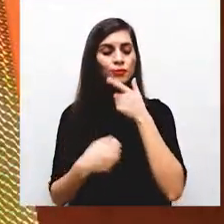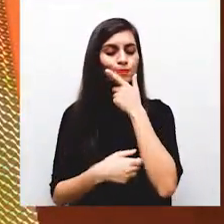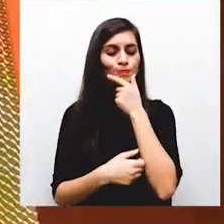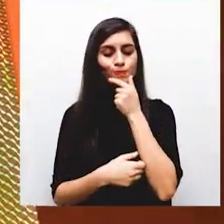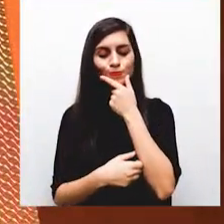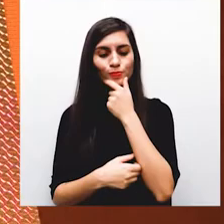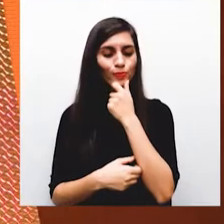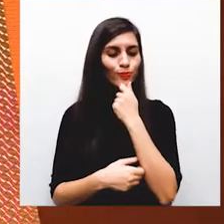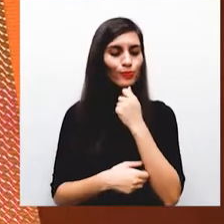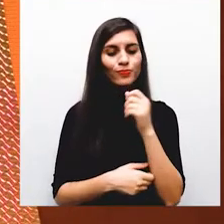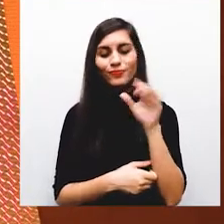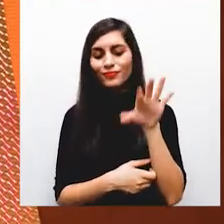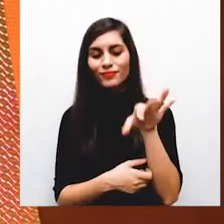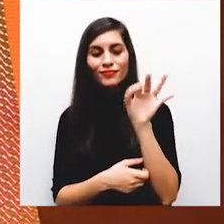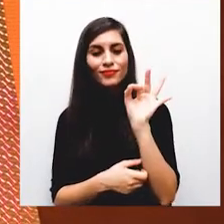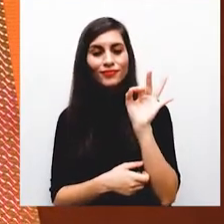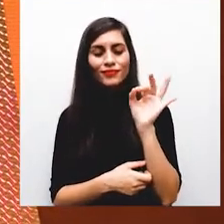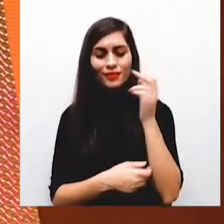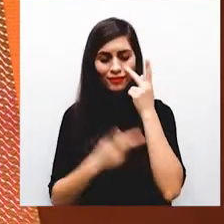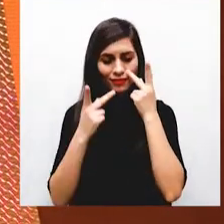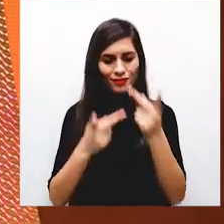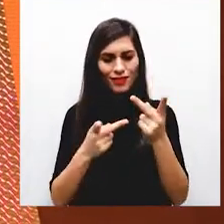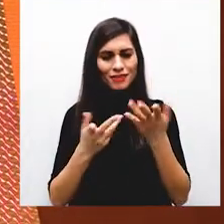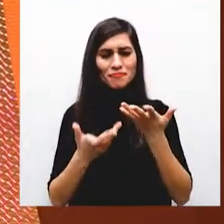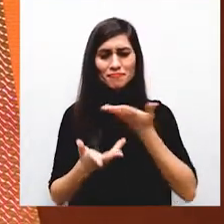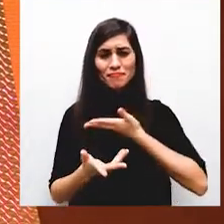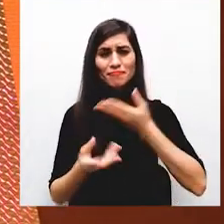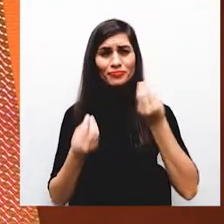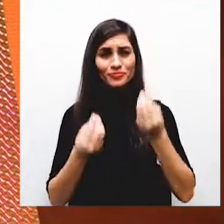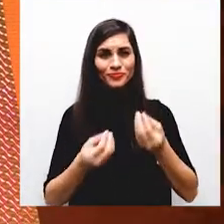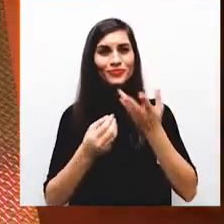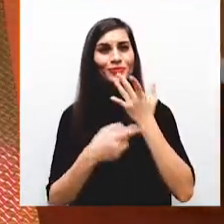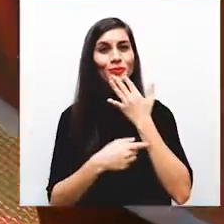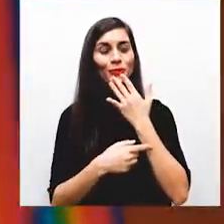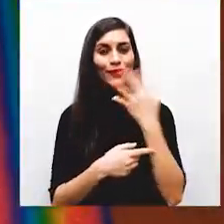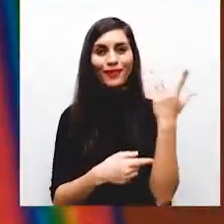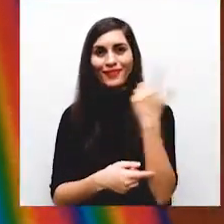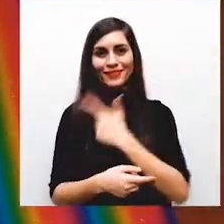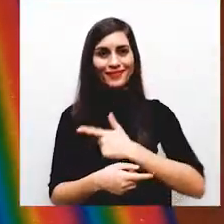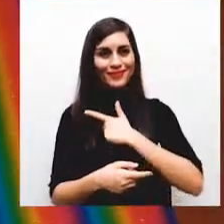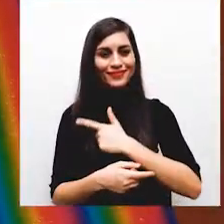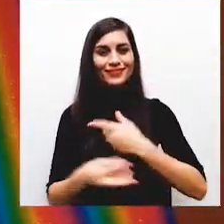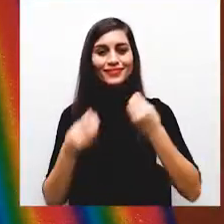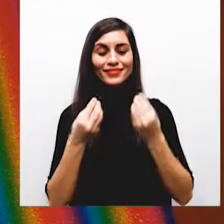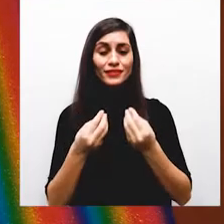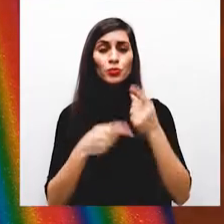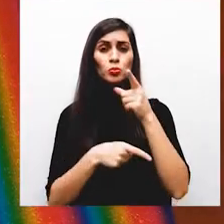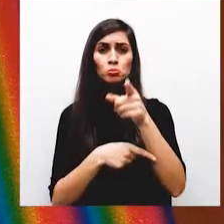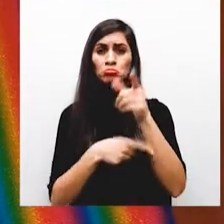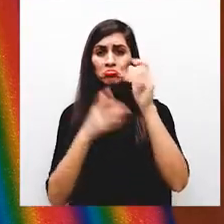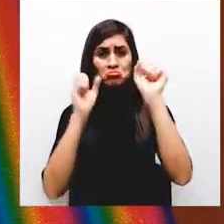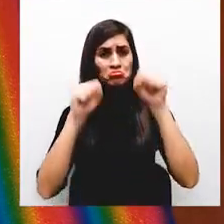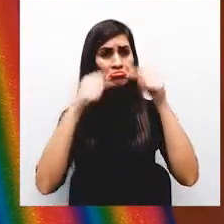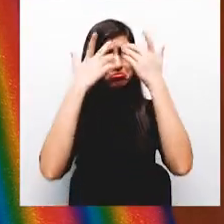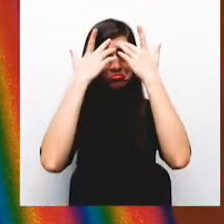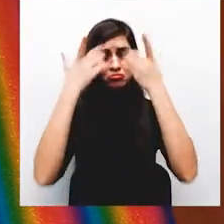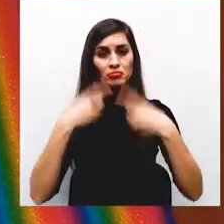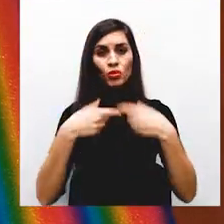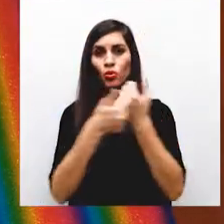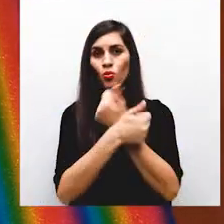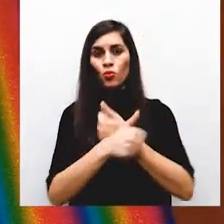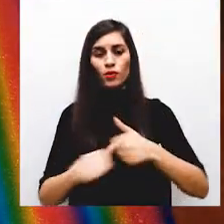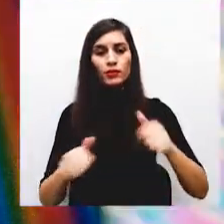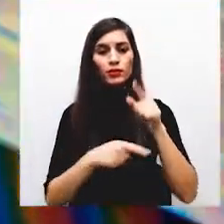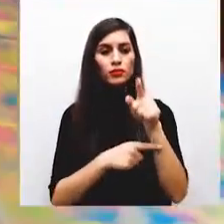quieran. Yo escogí estos tipos de materiales porque tienen mucha textura y mucho color, me gustan bastante. Pero ustedes pueden